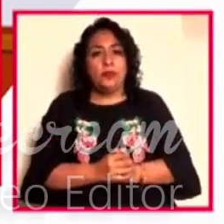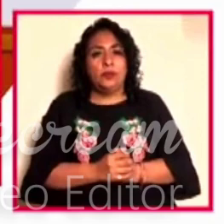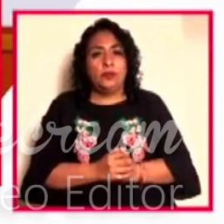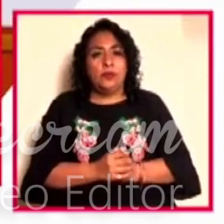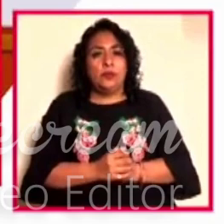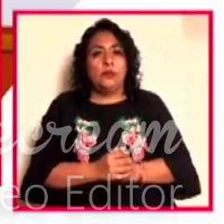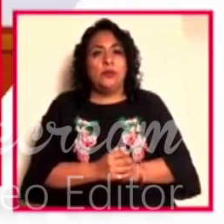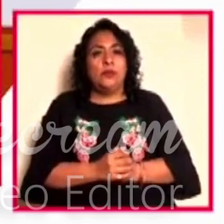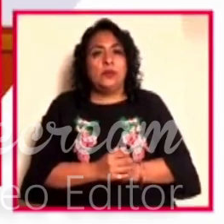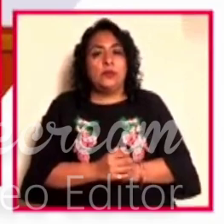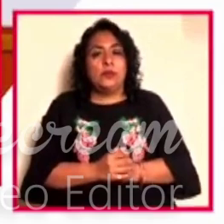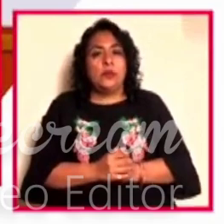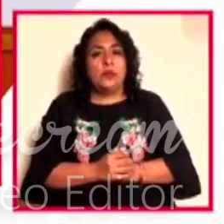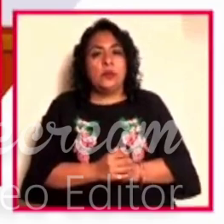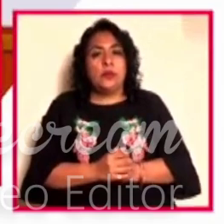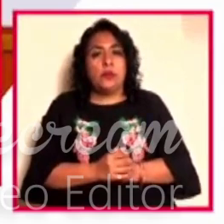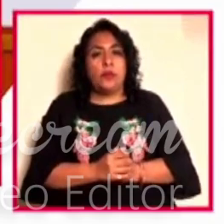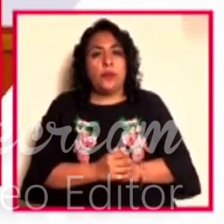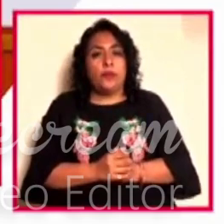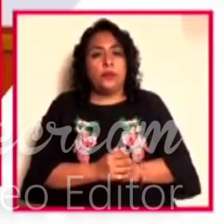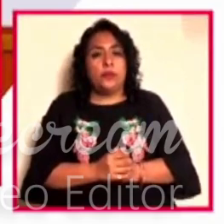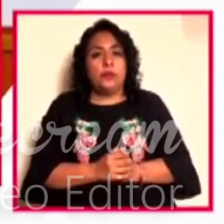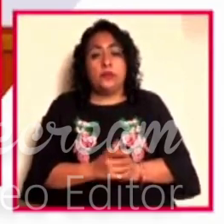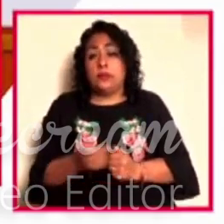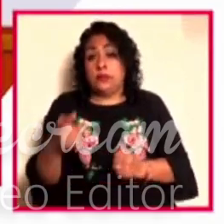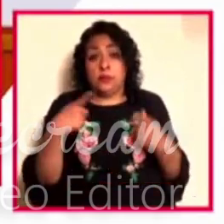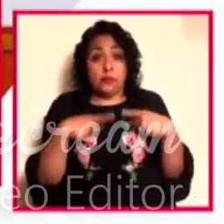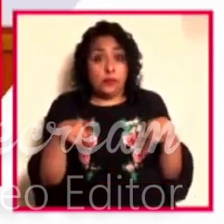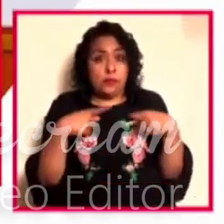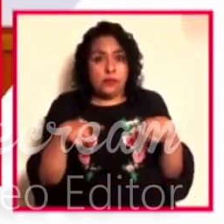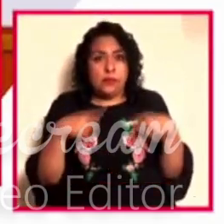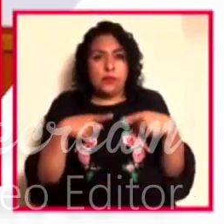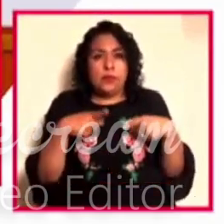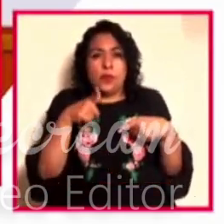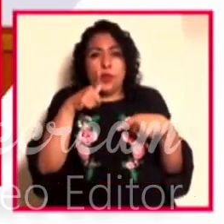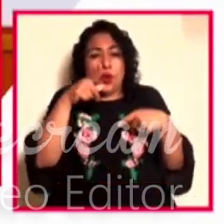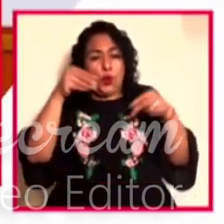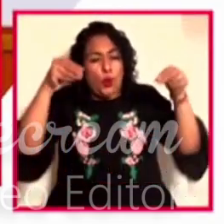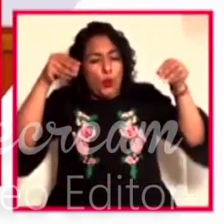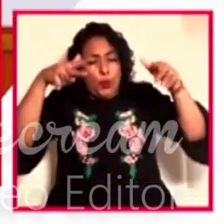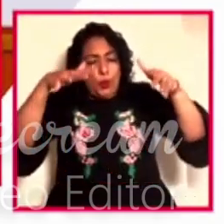Como una persona luminosa,